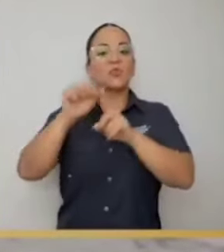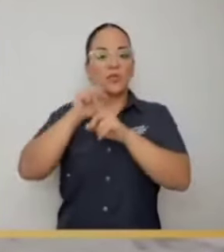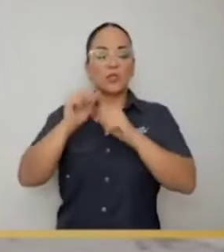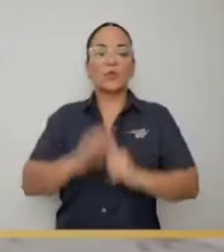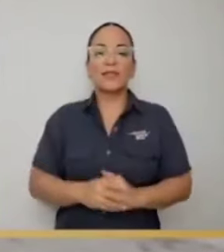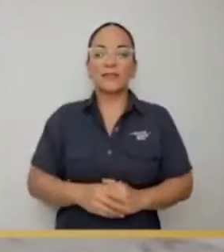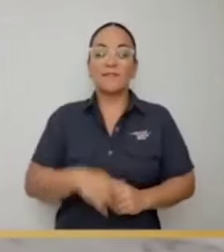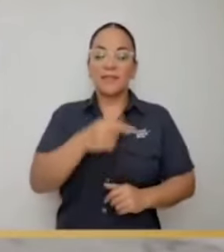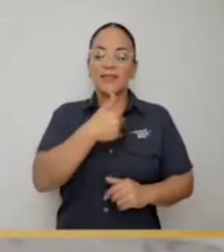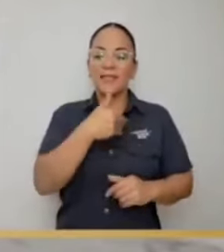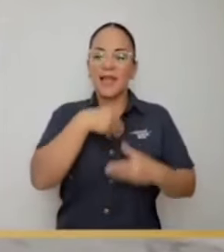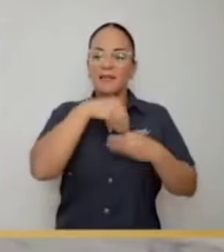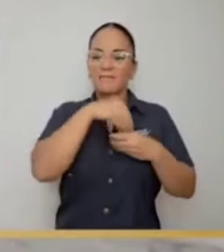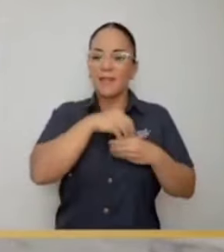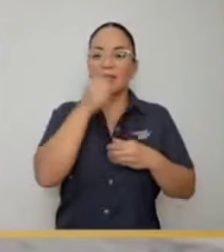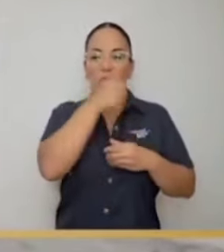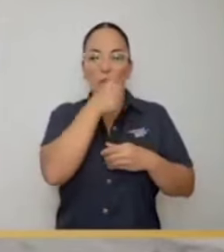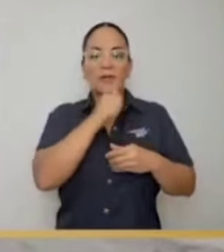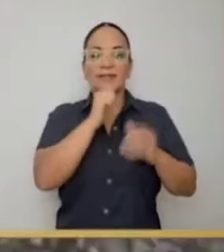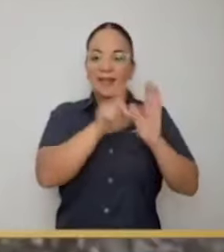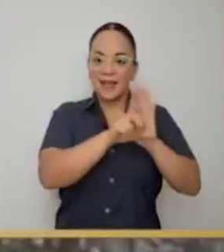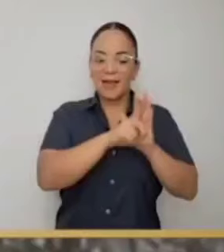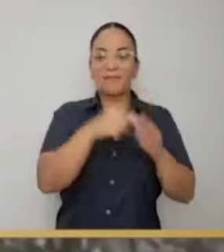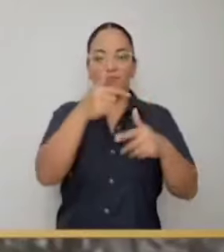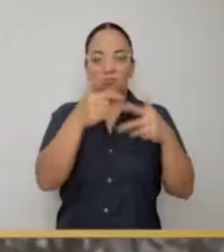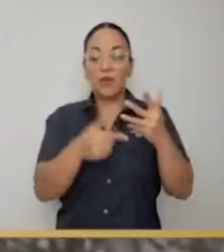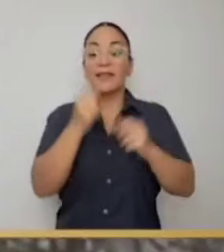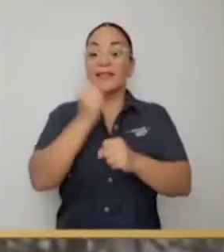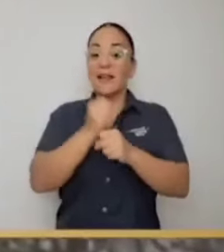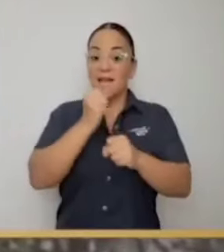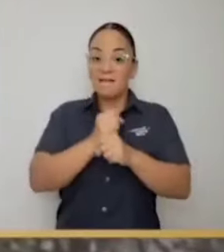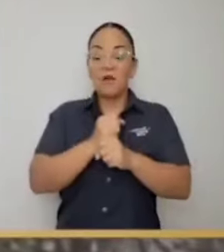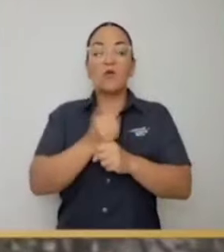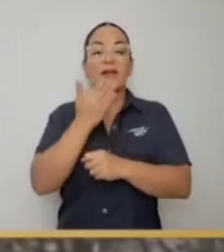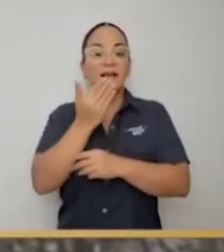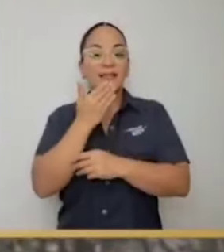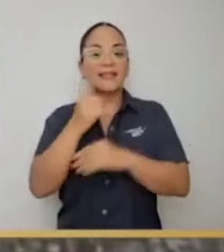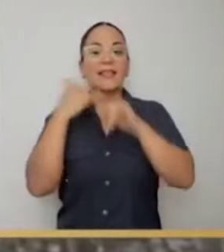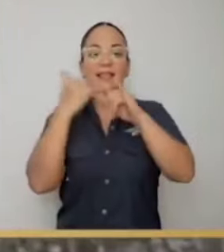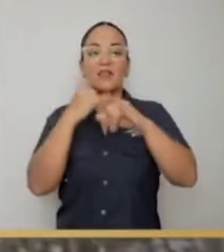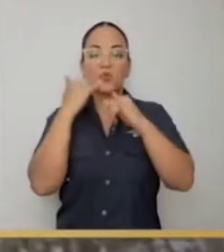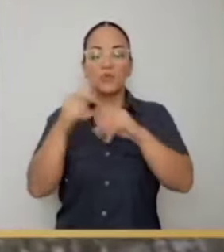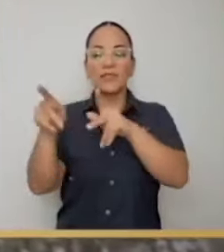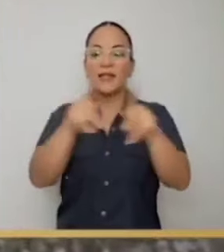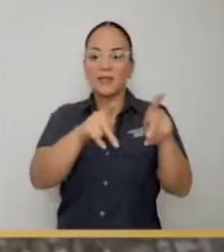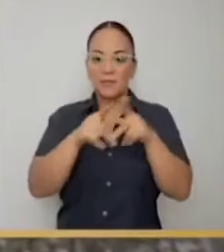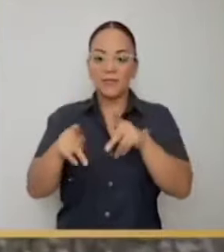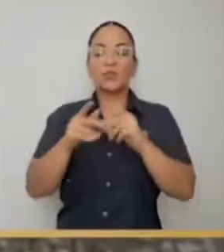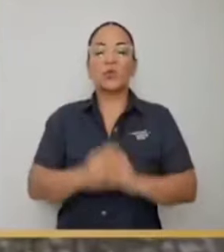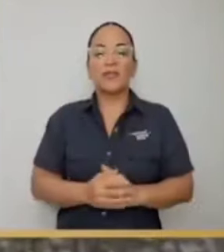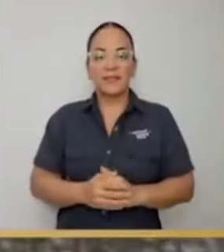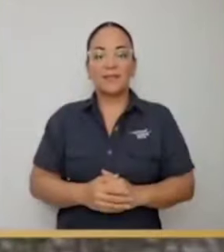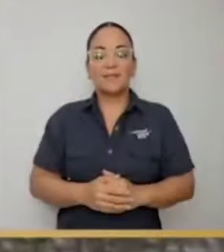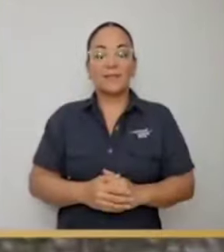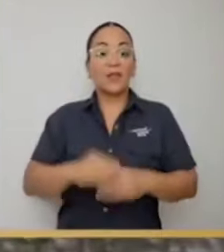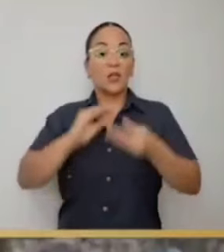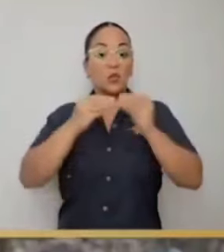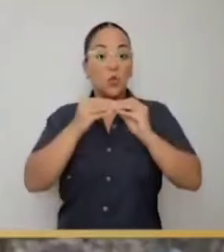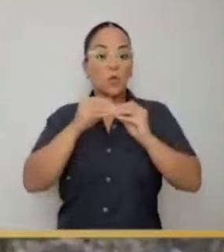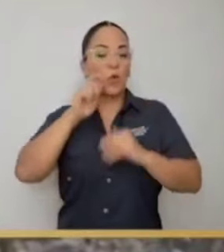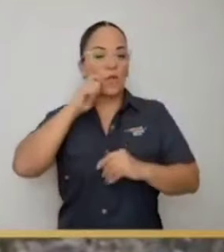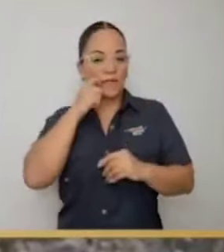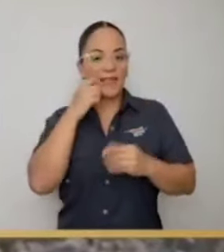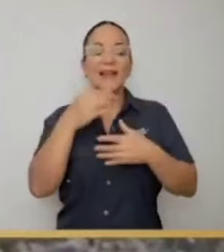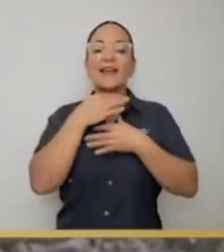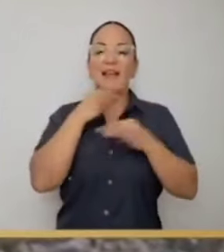por diversos delitos, entre ellos tenencia y consumo de drogas. Este trabajo fue realizado gracias a las denuncias de los ciudadanos a